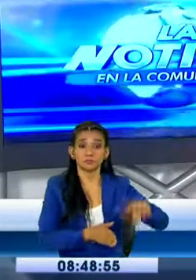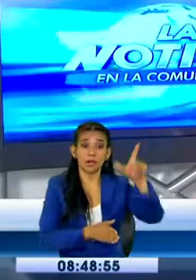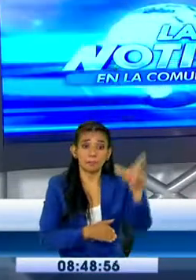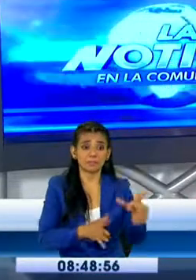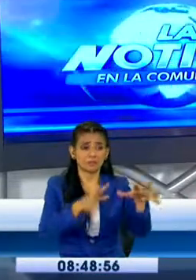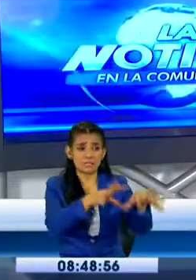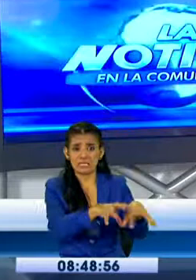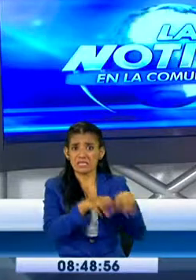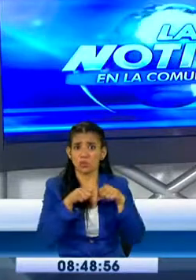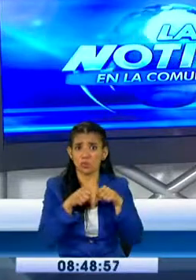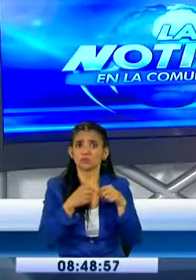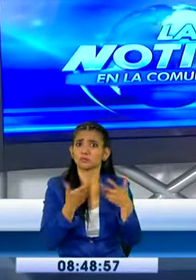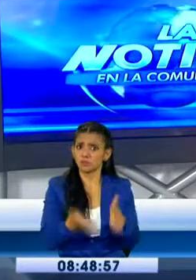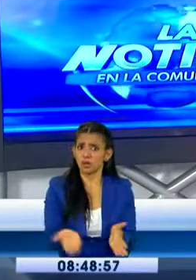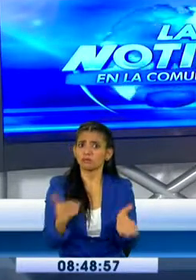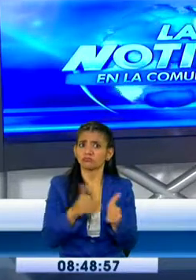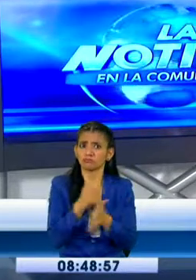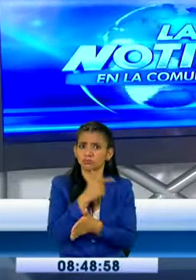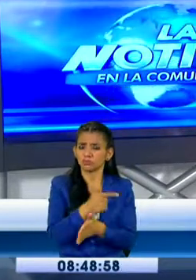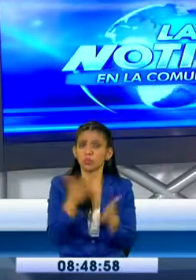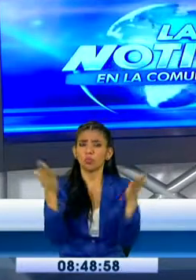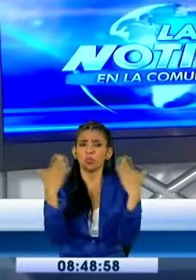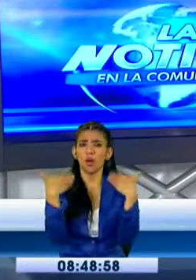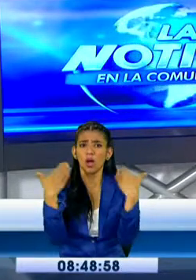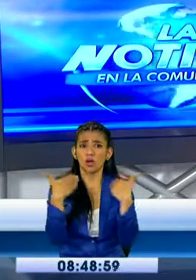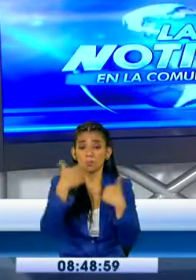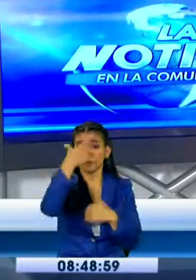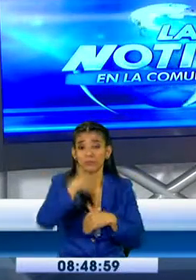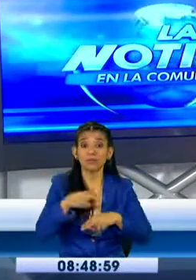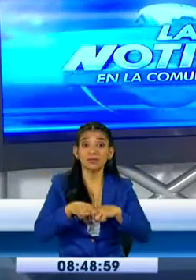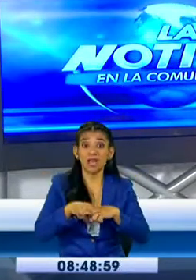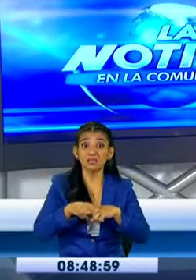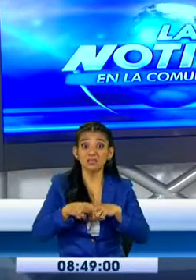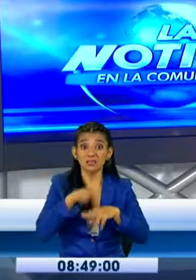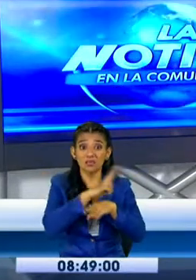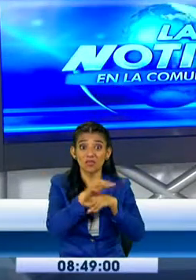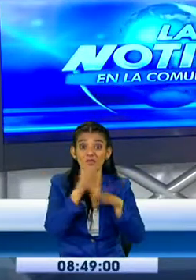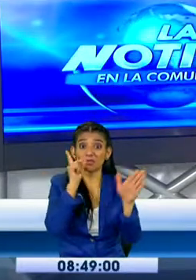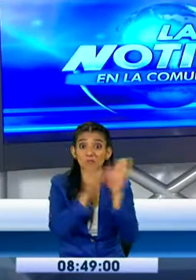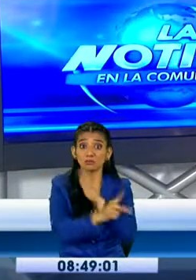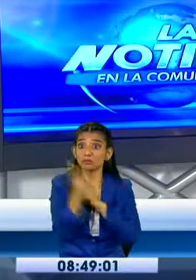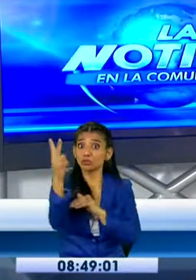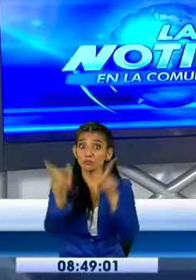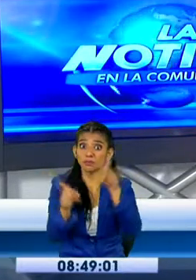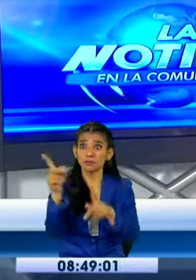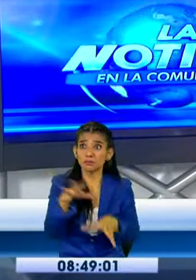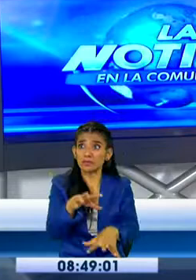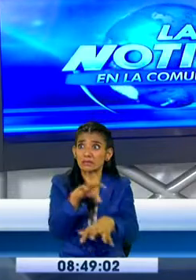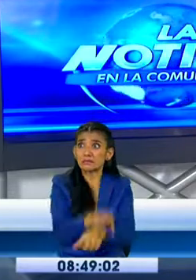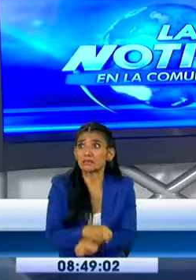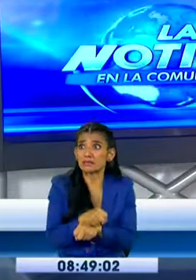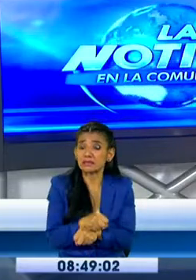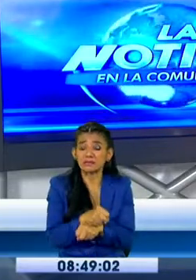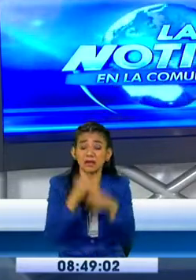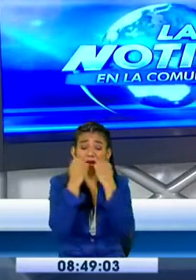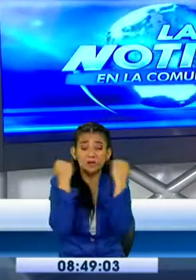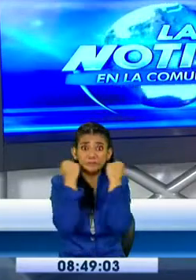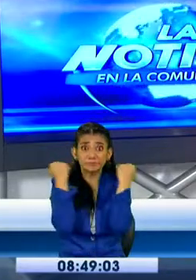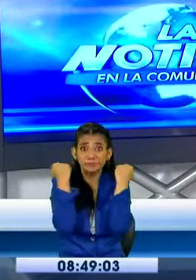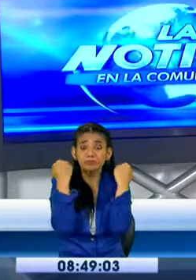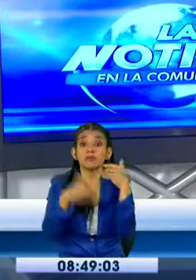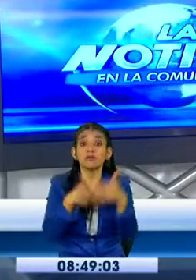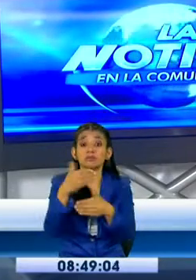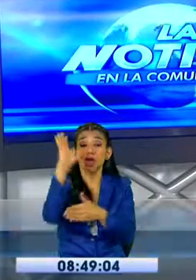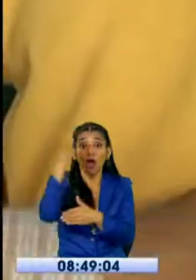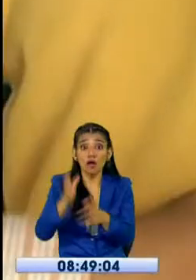extorsivo cobra una nueva víctima en el suburbio de Guayaquil. Un taxista denunció en la fiscalía que dos sujetos lo amordazaron y luego lo dejaron abandonado en la vía La